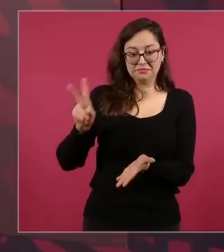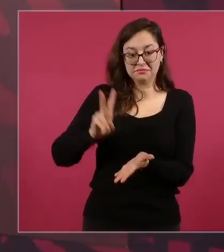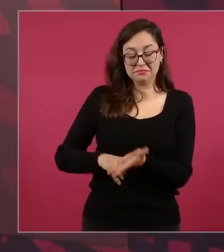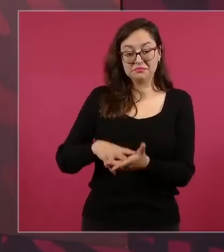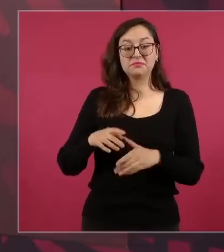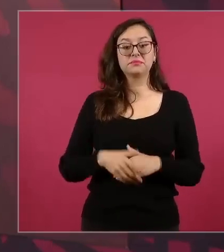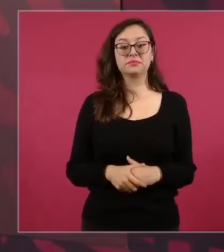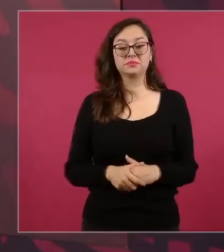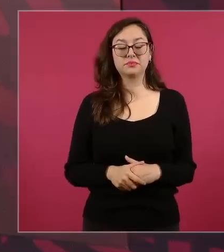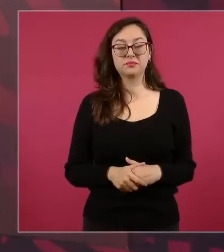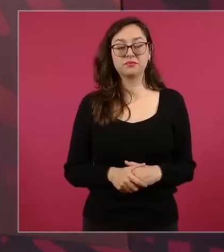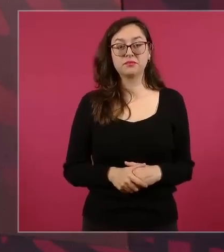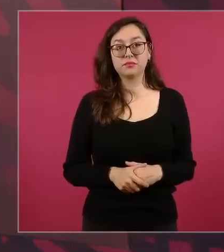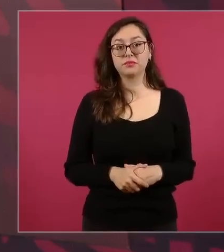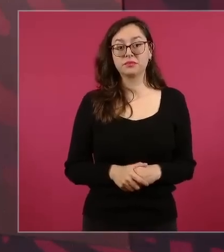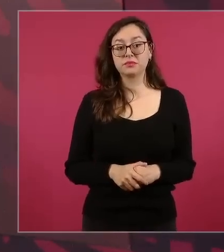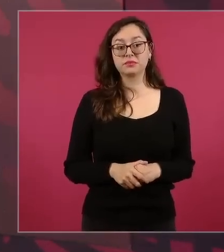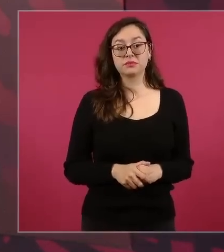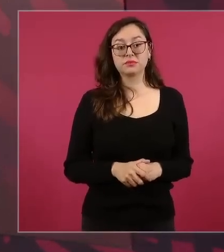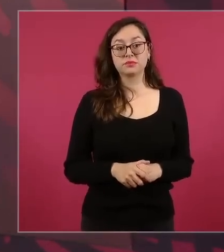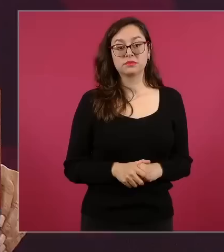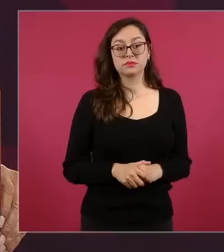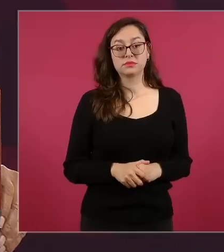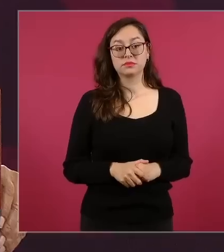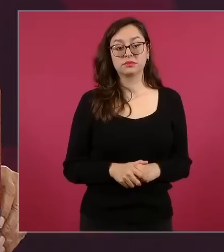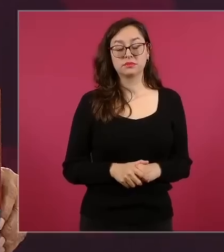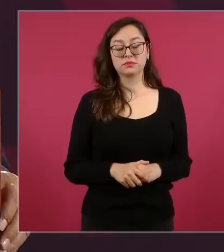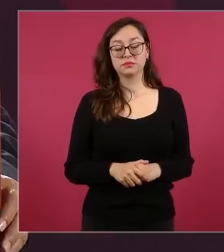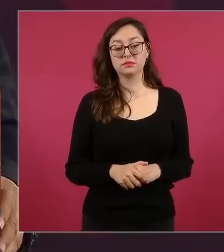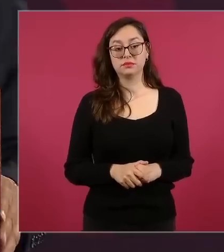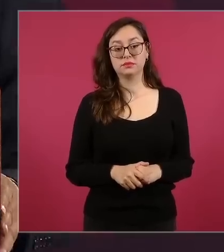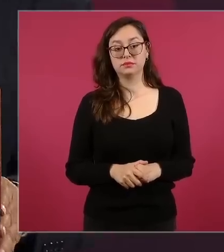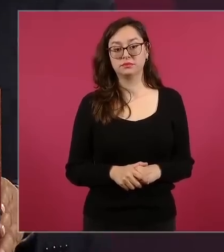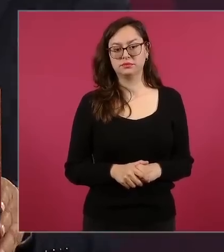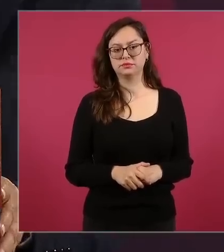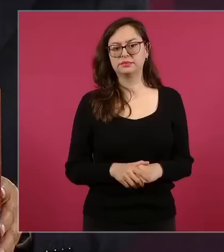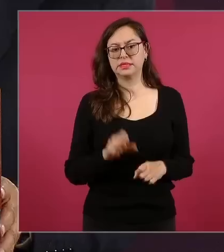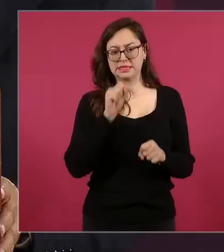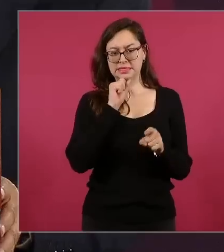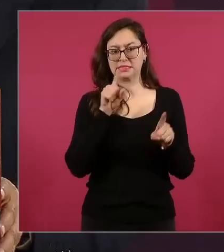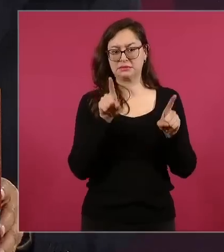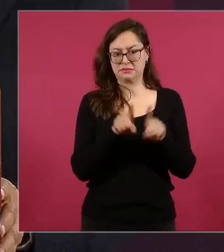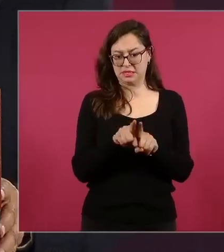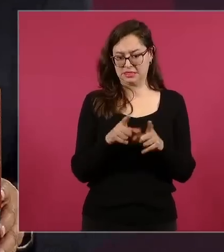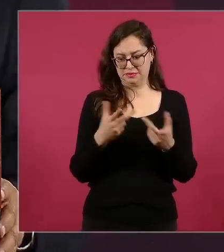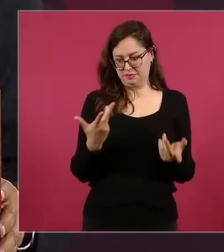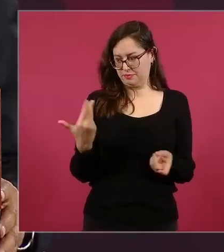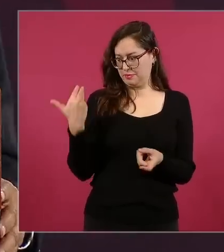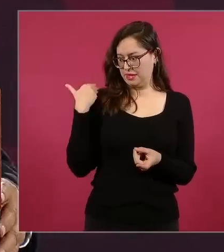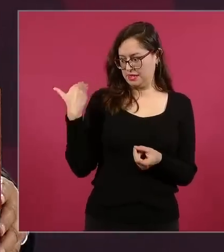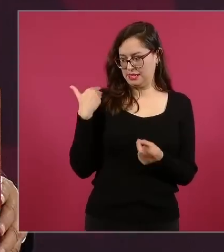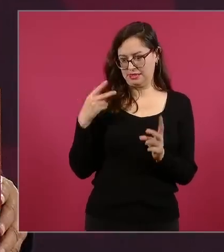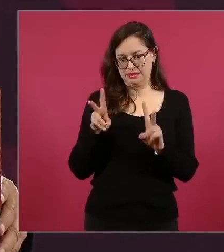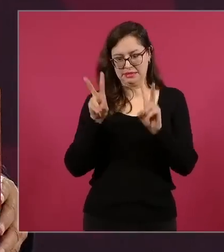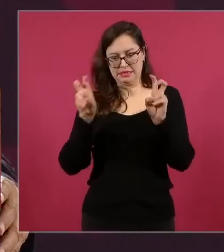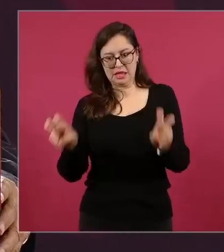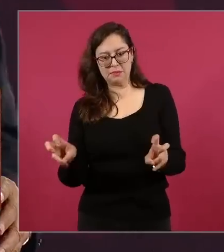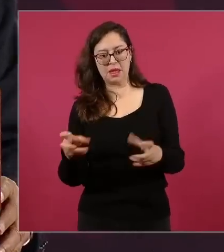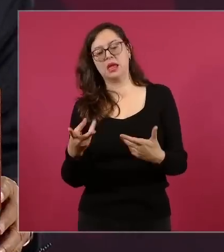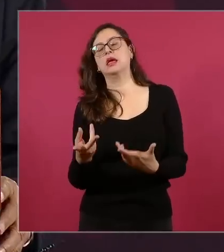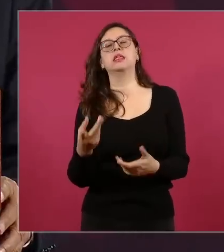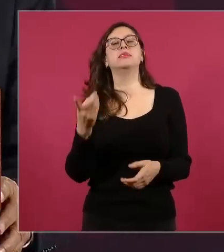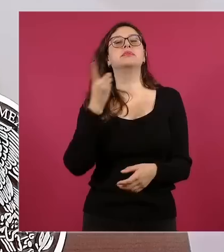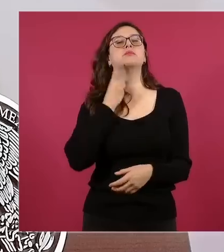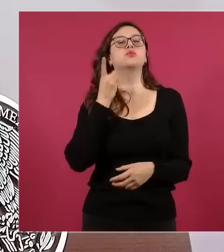ejemplo, cuando estaba el tema de la sobrerepresentación en debate,